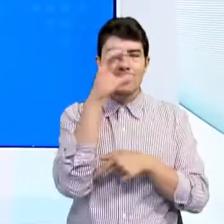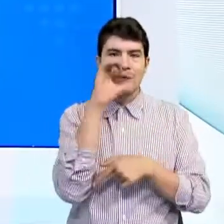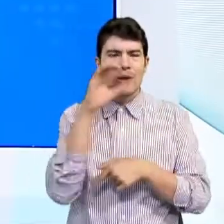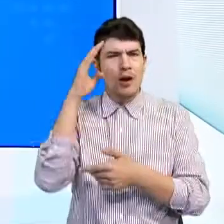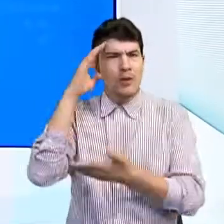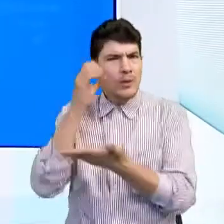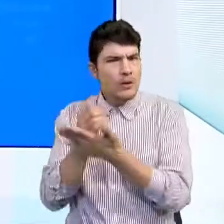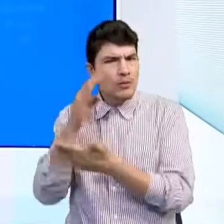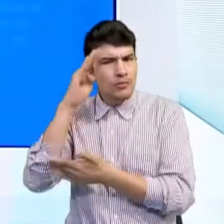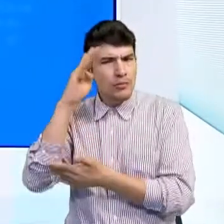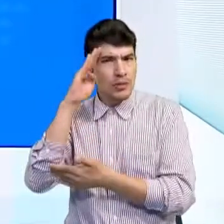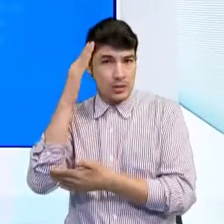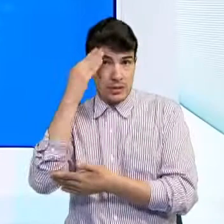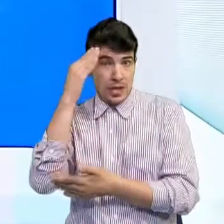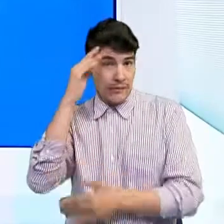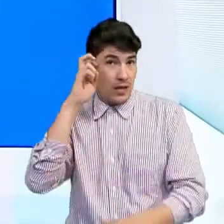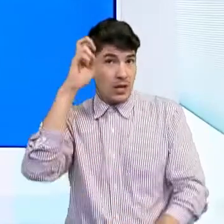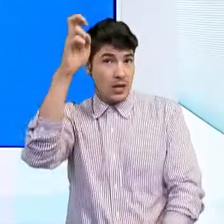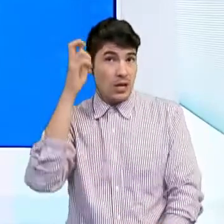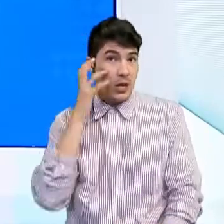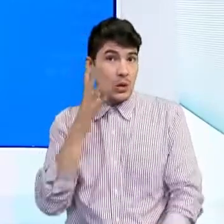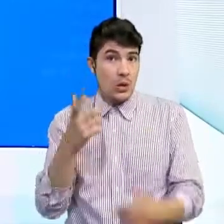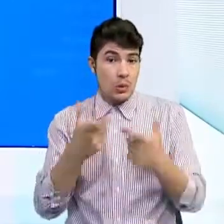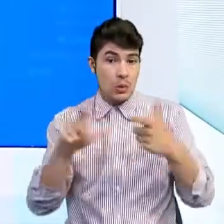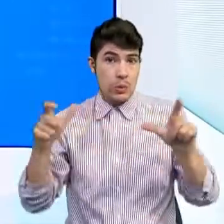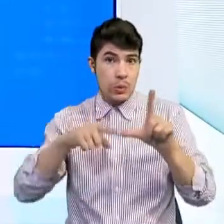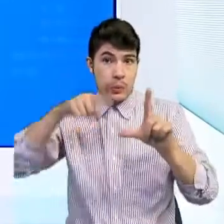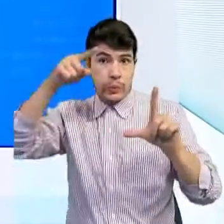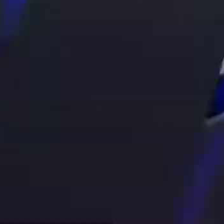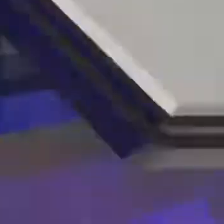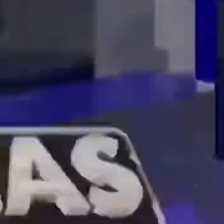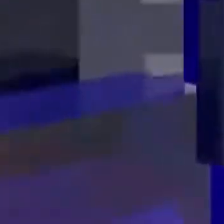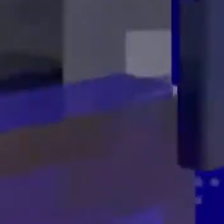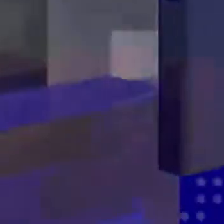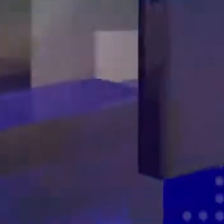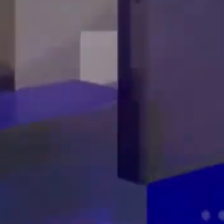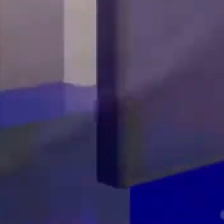esto, sabiendo que Norte de Santander presenta un alto índice? Buenas tardes.